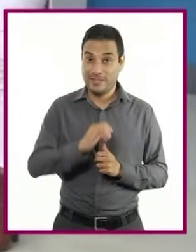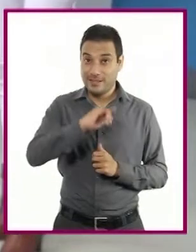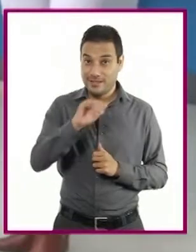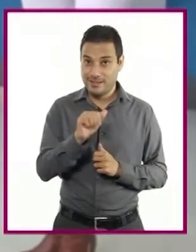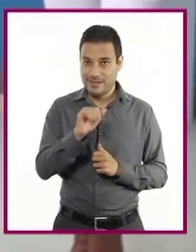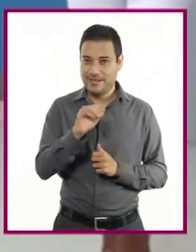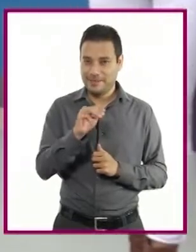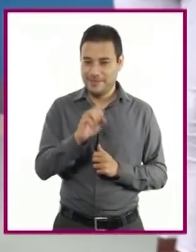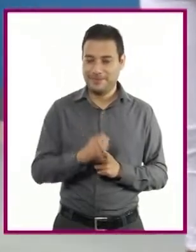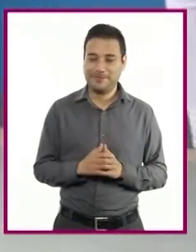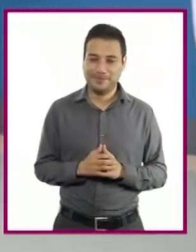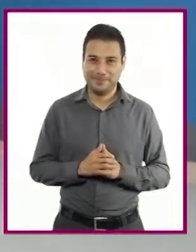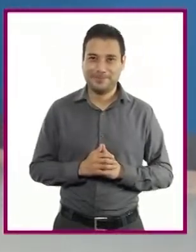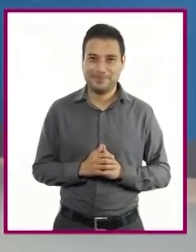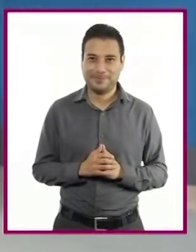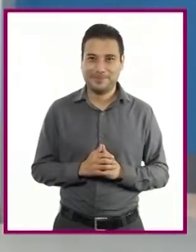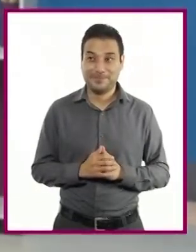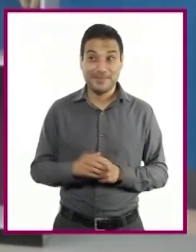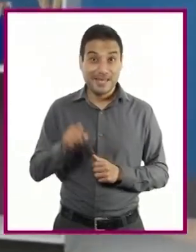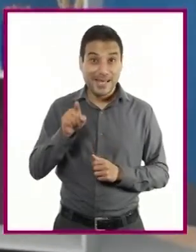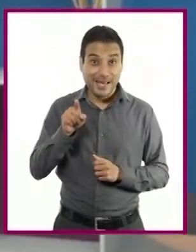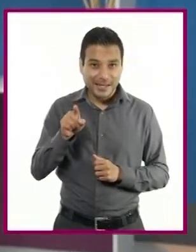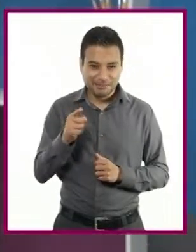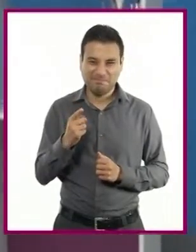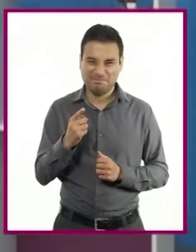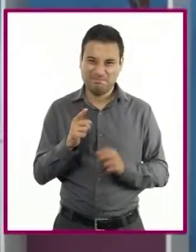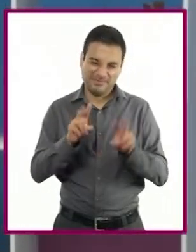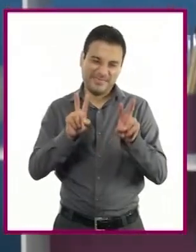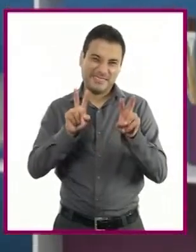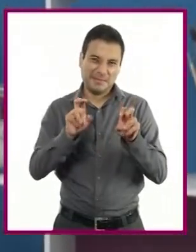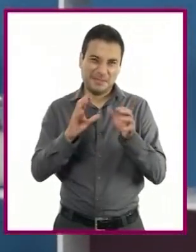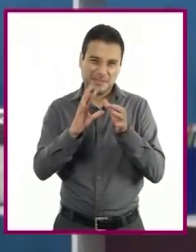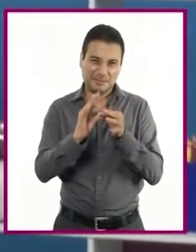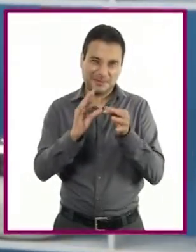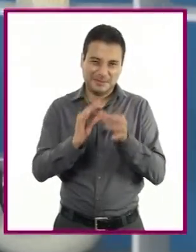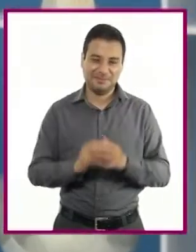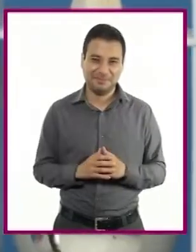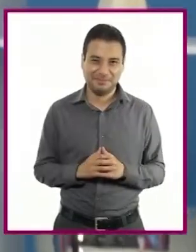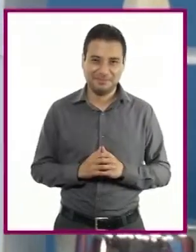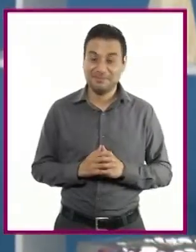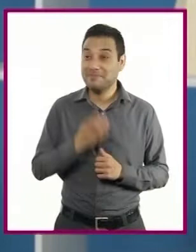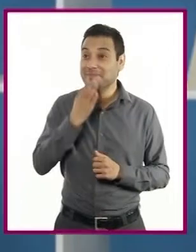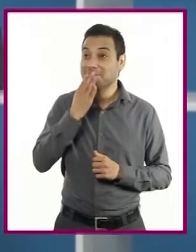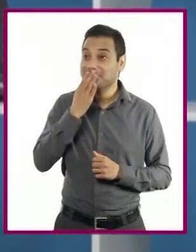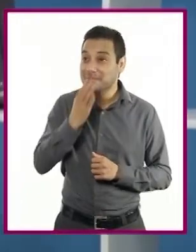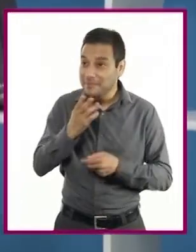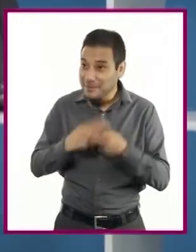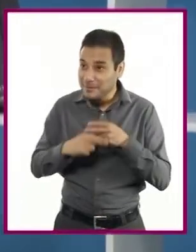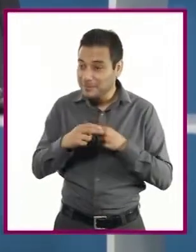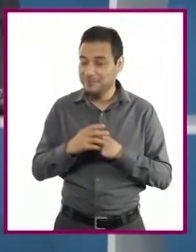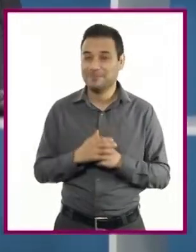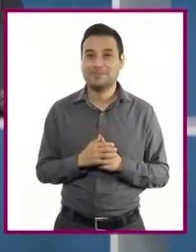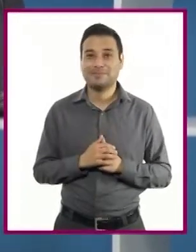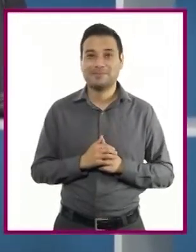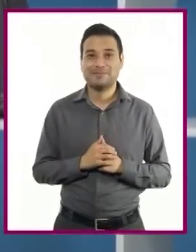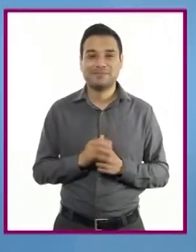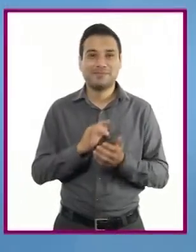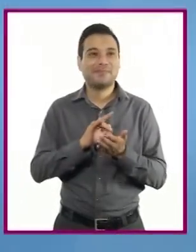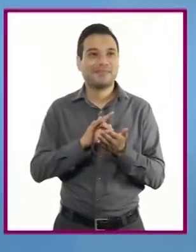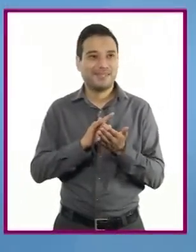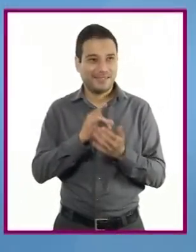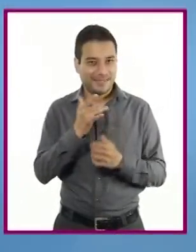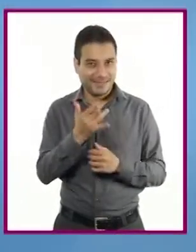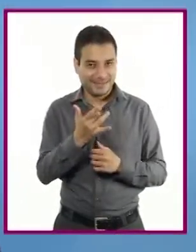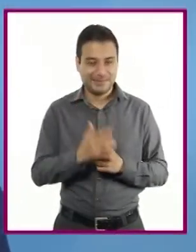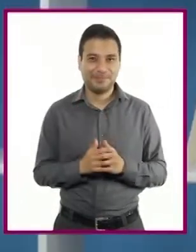Adán González Cortés para compartirnos el tema de esta ocasión. Bienvenido, profesor. Muchas gracias,